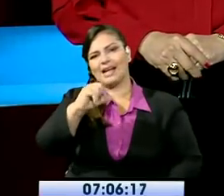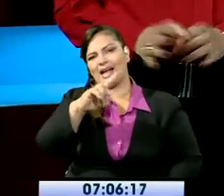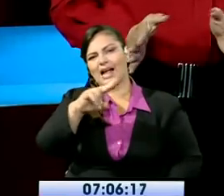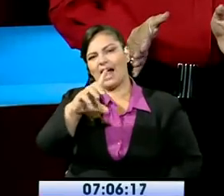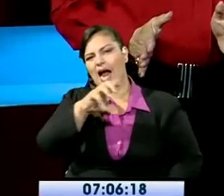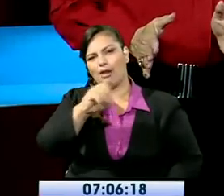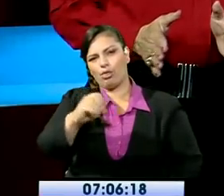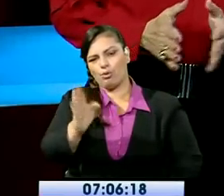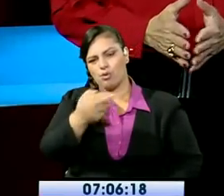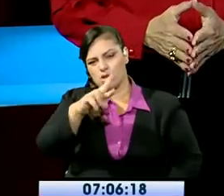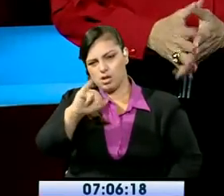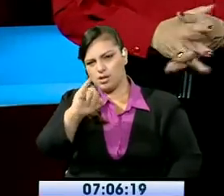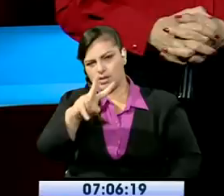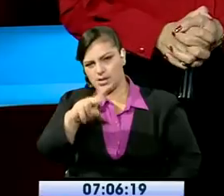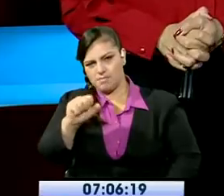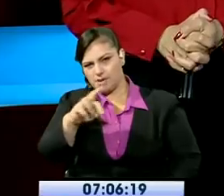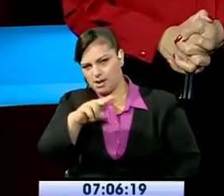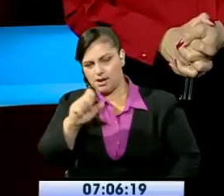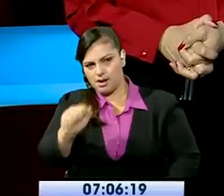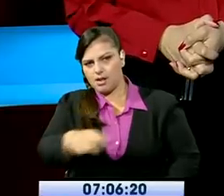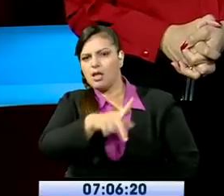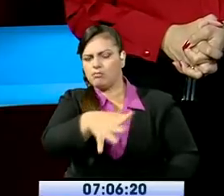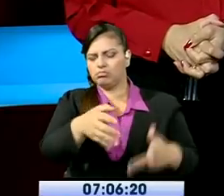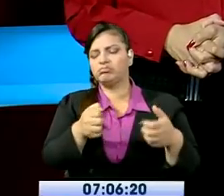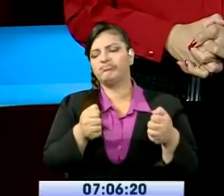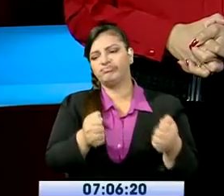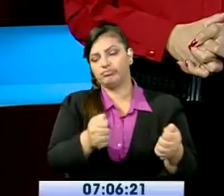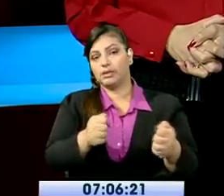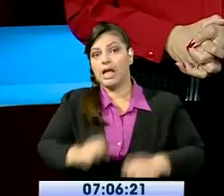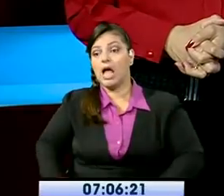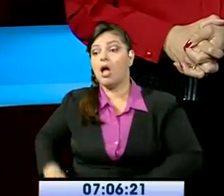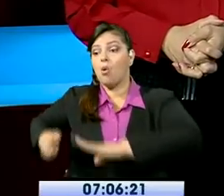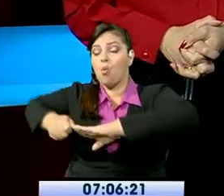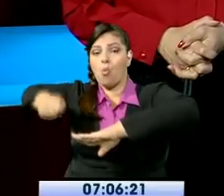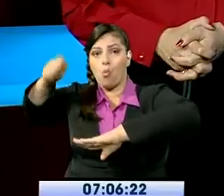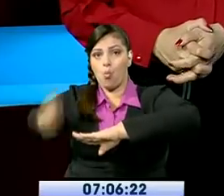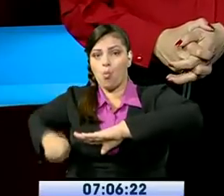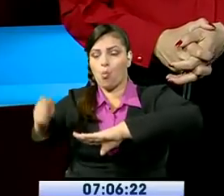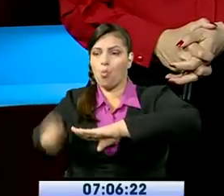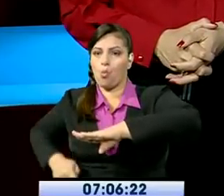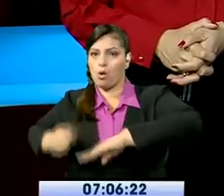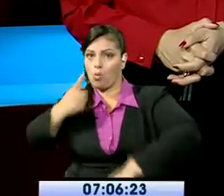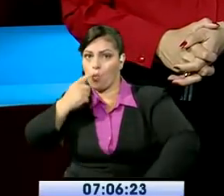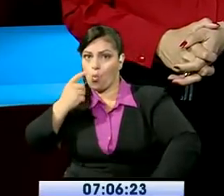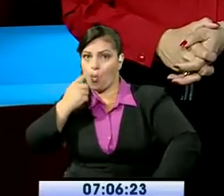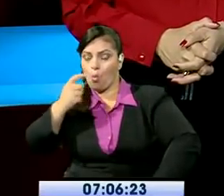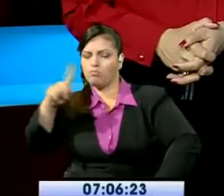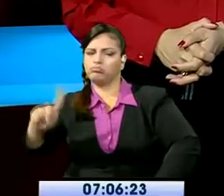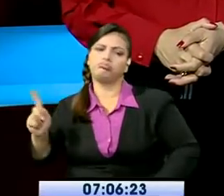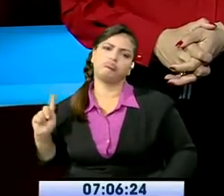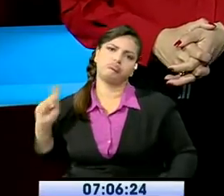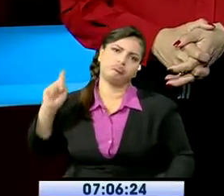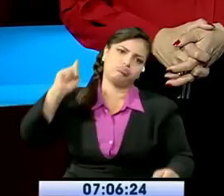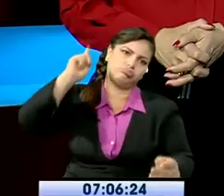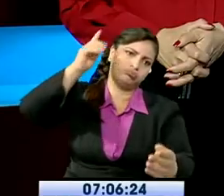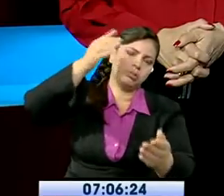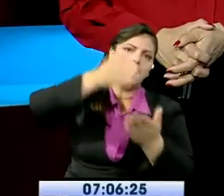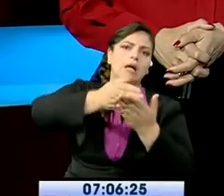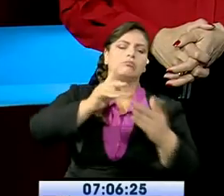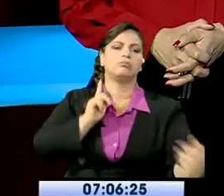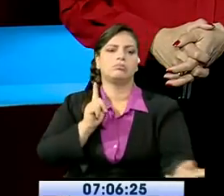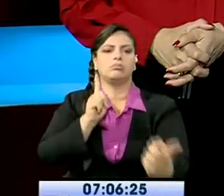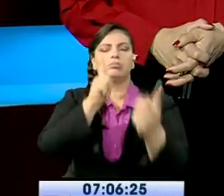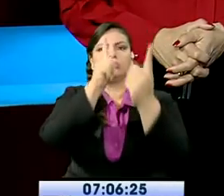intimidación denunciado por la fiscalía, la fiscal Diana Salazar, durante la investigación del caso Odebrecht. El fiscal